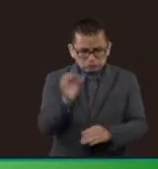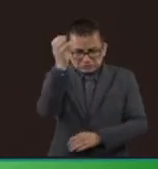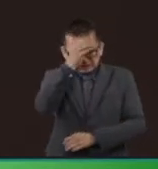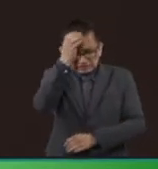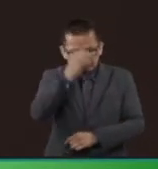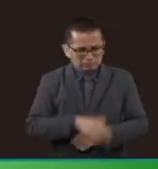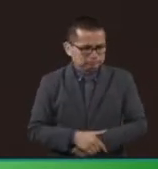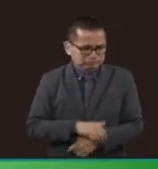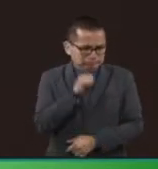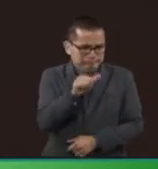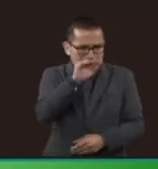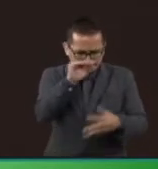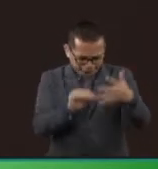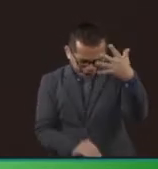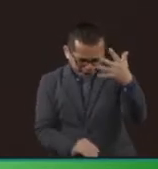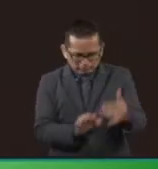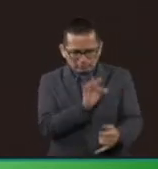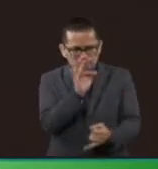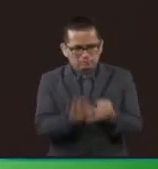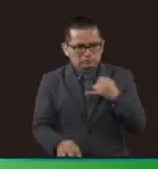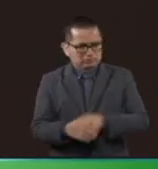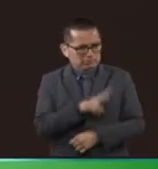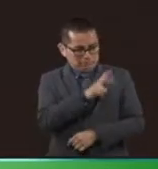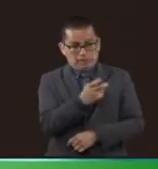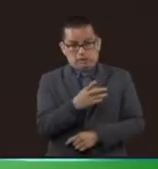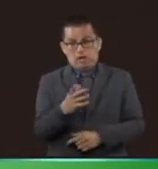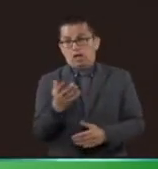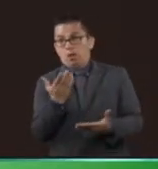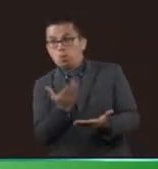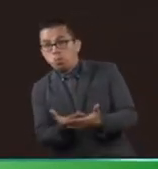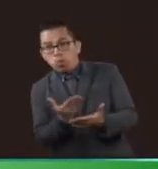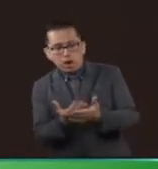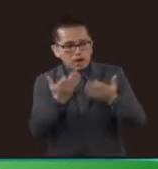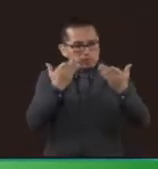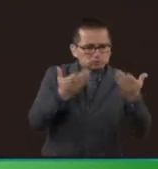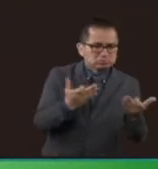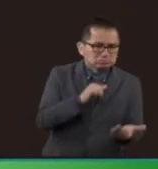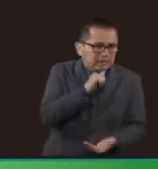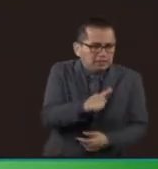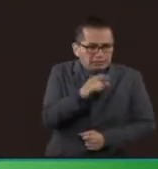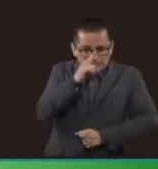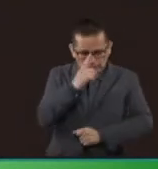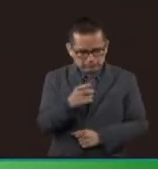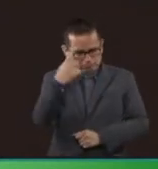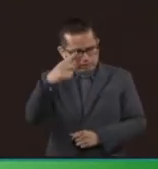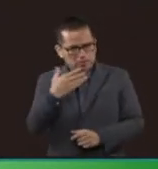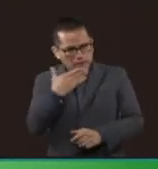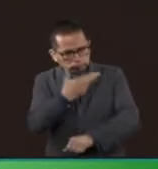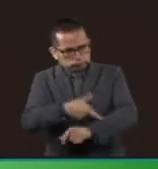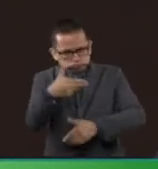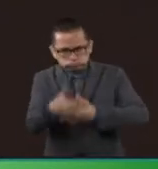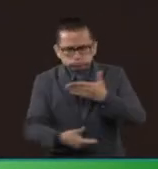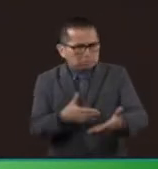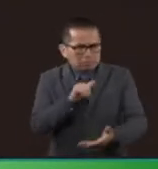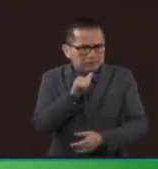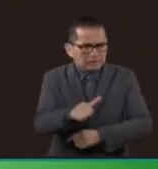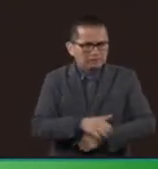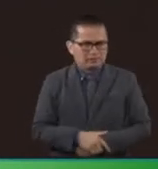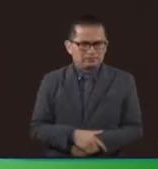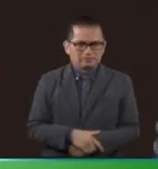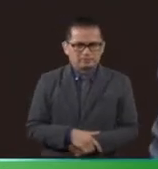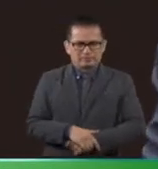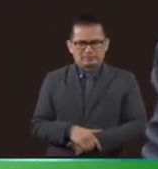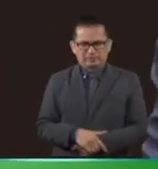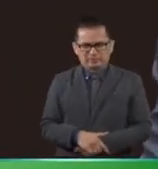de todos el que desprecia la evidencia y anula el mérito Porque si ese es un